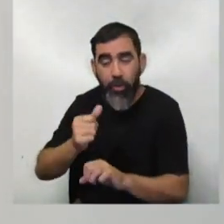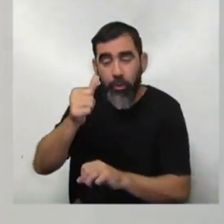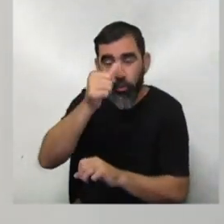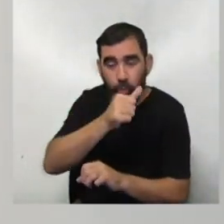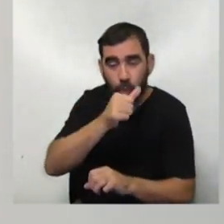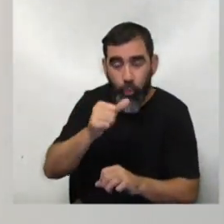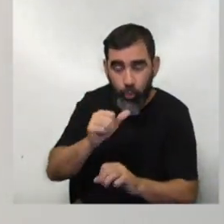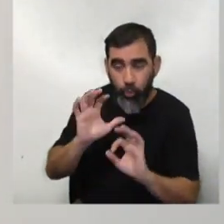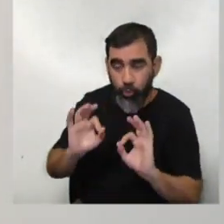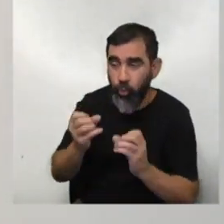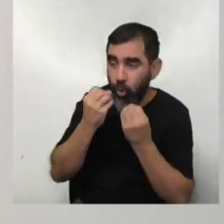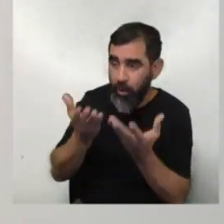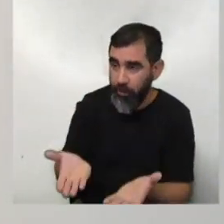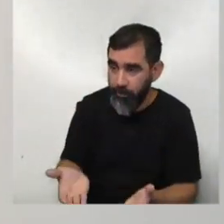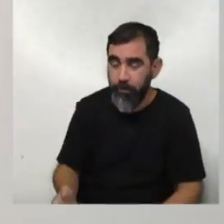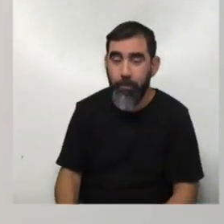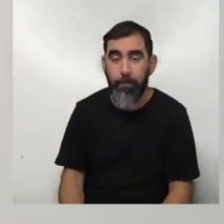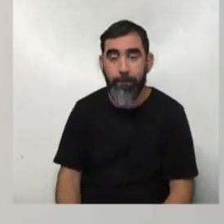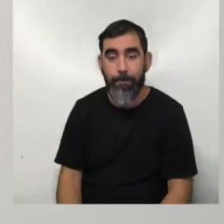ayudar a pasarla mejor.